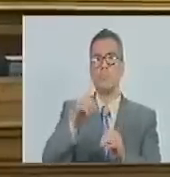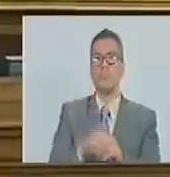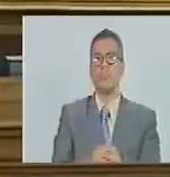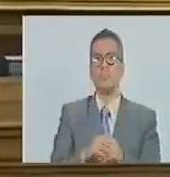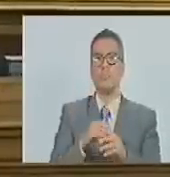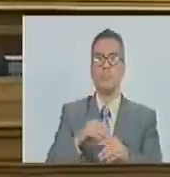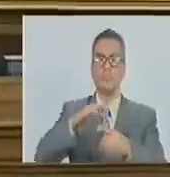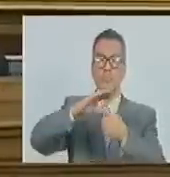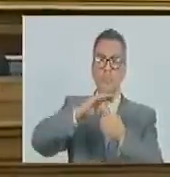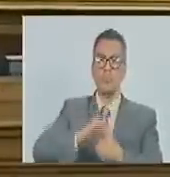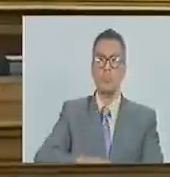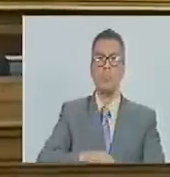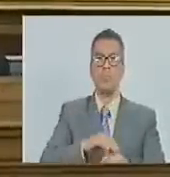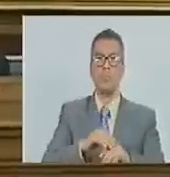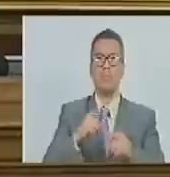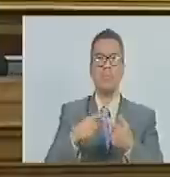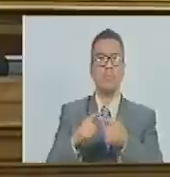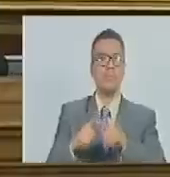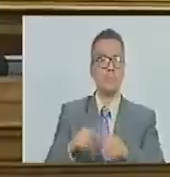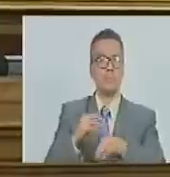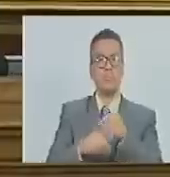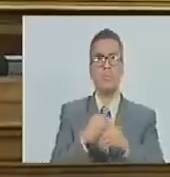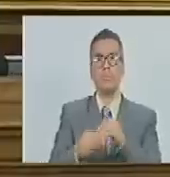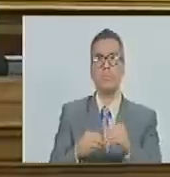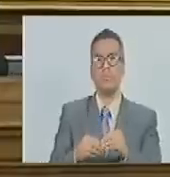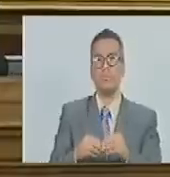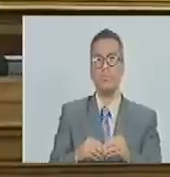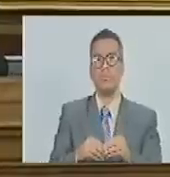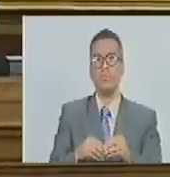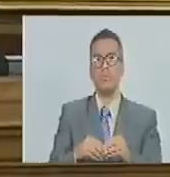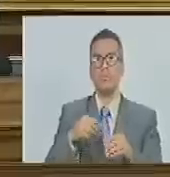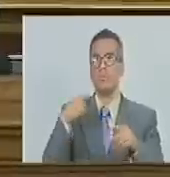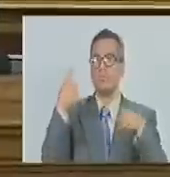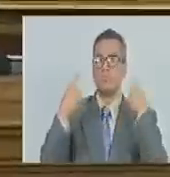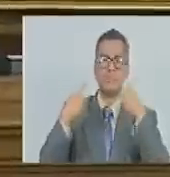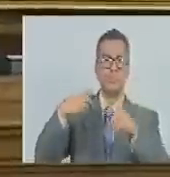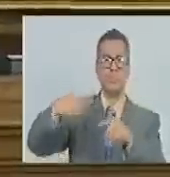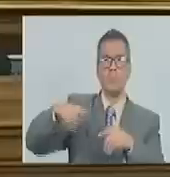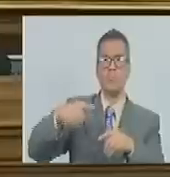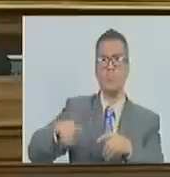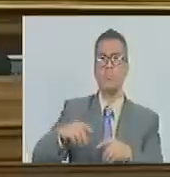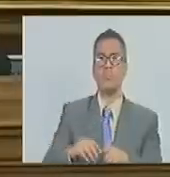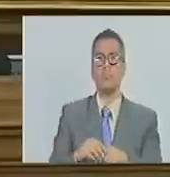se sepultaba cualquier forma de aventura extremista y